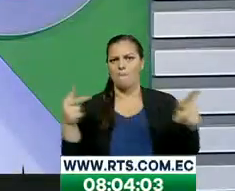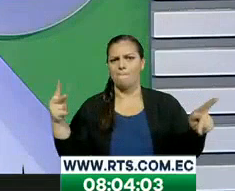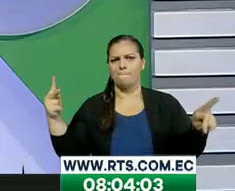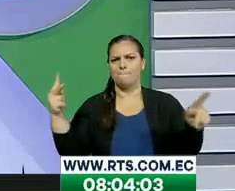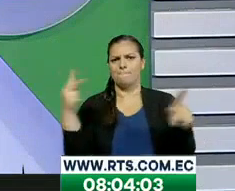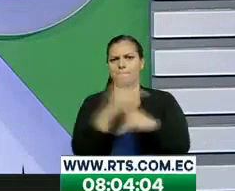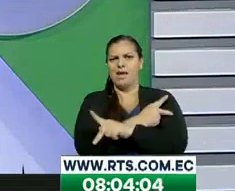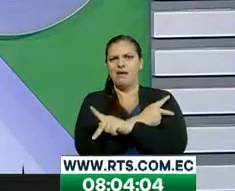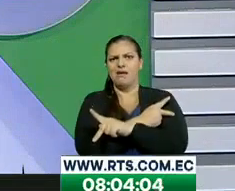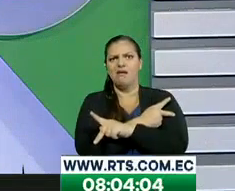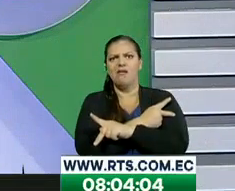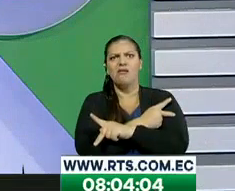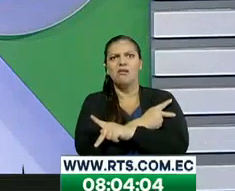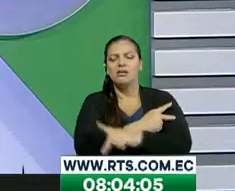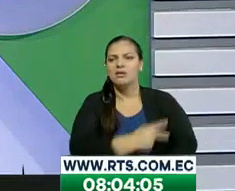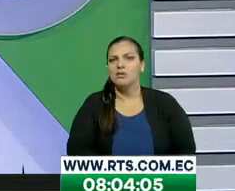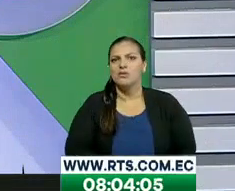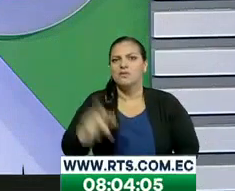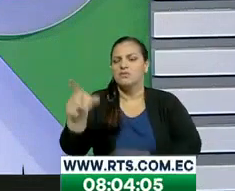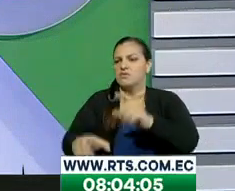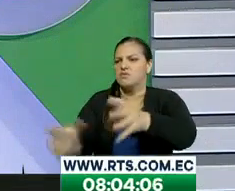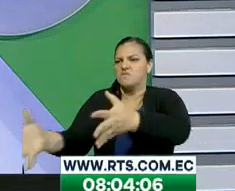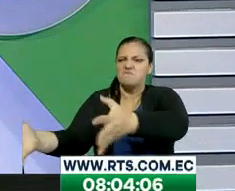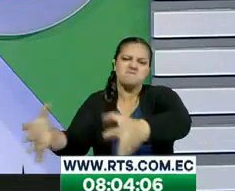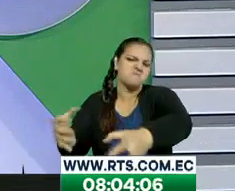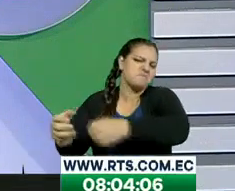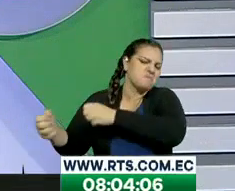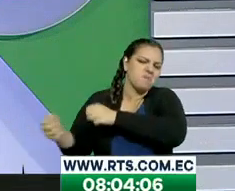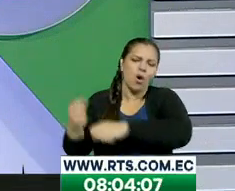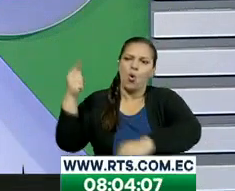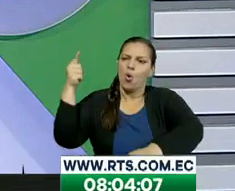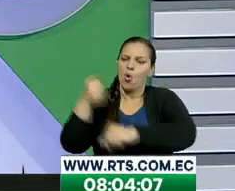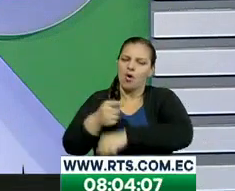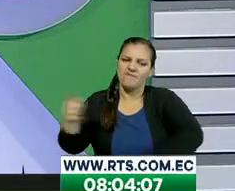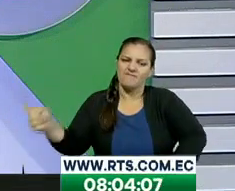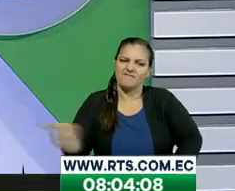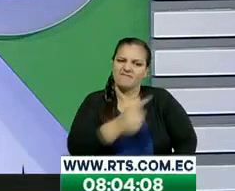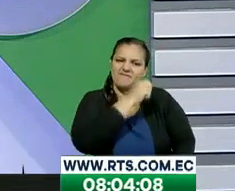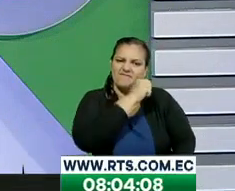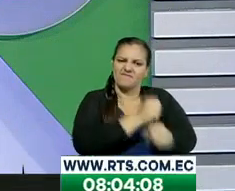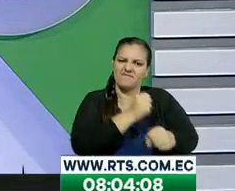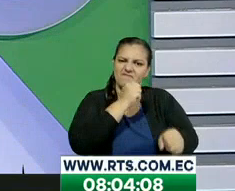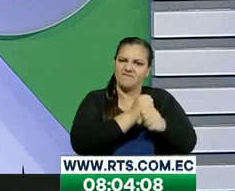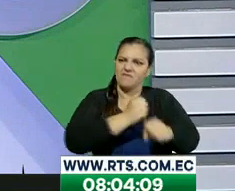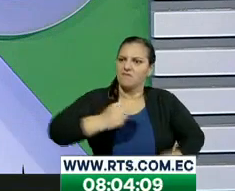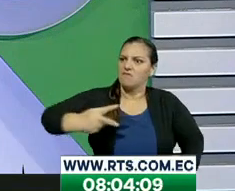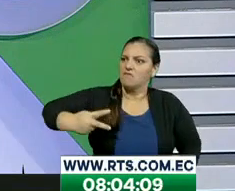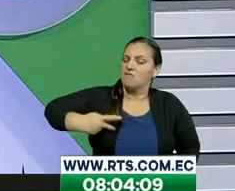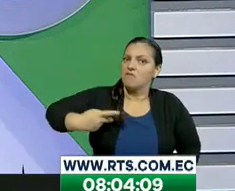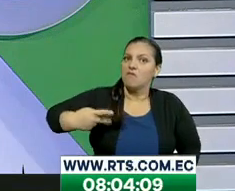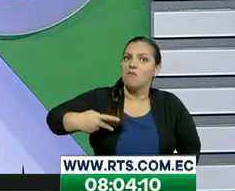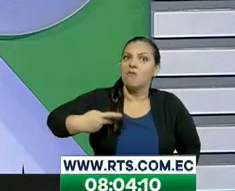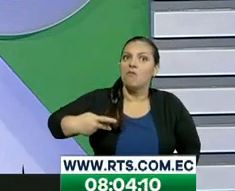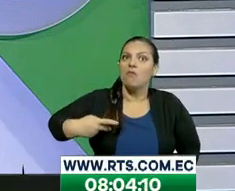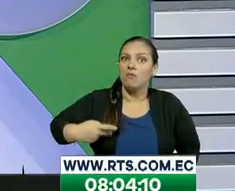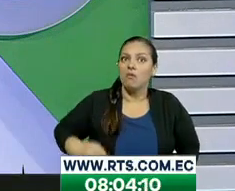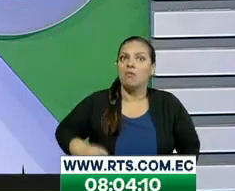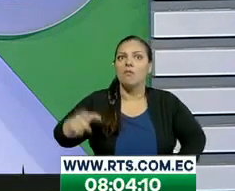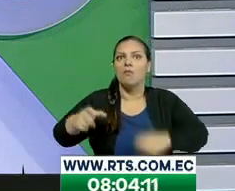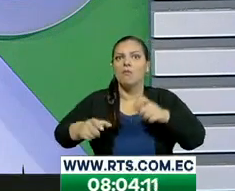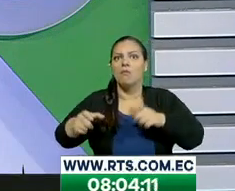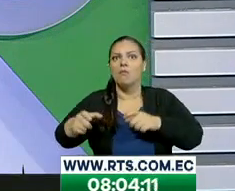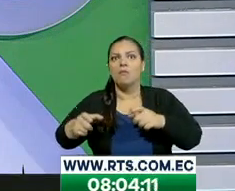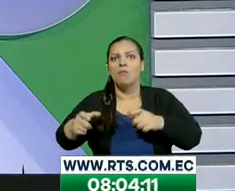de personas fue desarticulada esta madrugada en Chile y en Ecuador. Varias personas